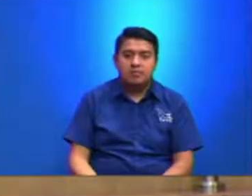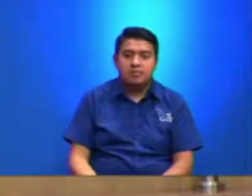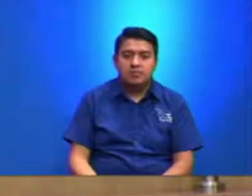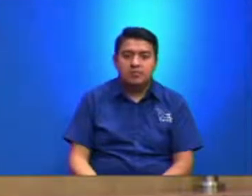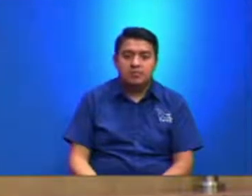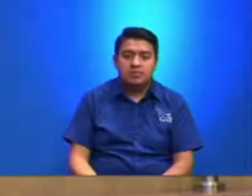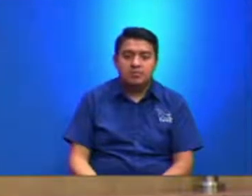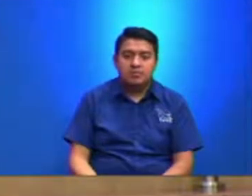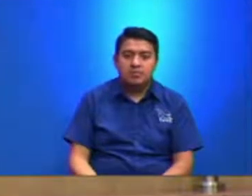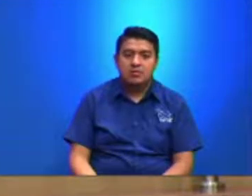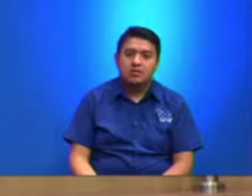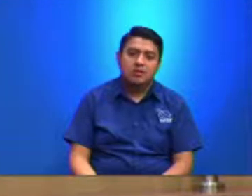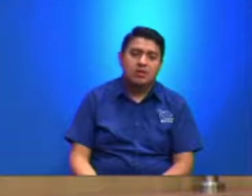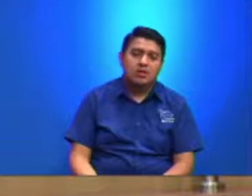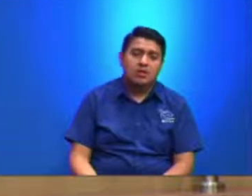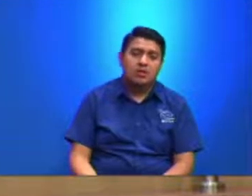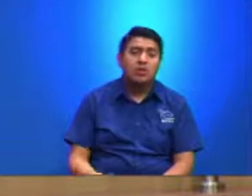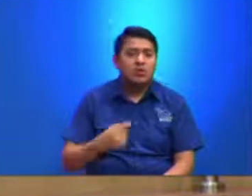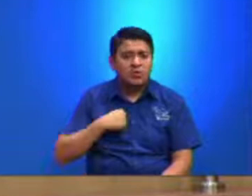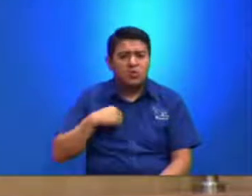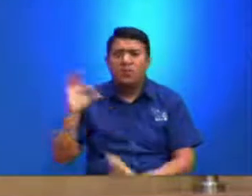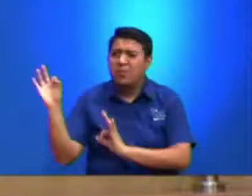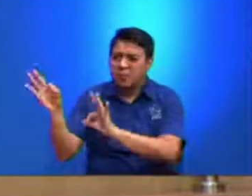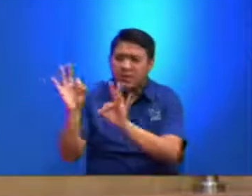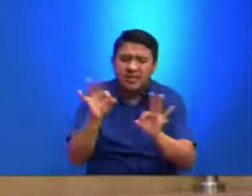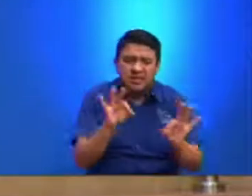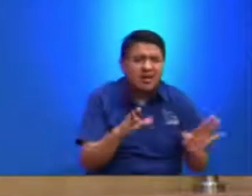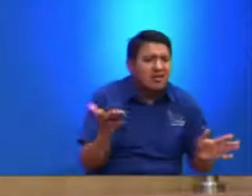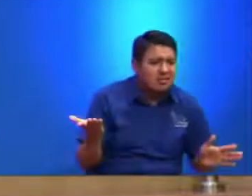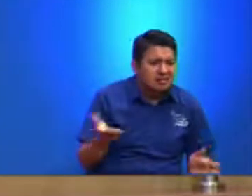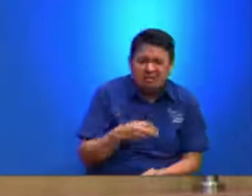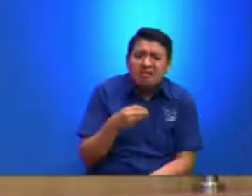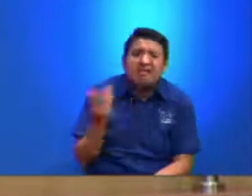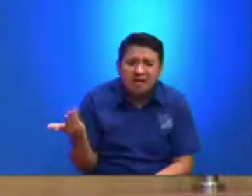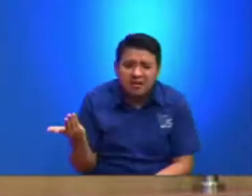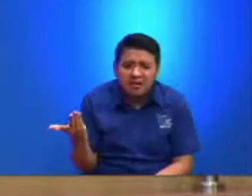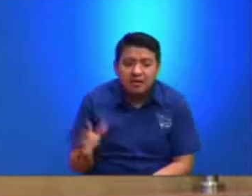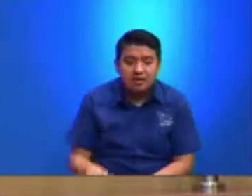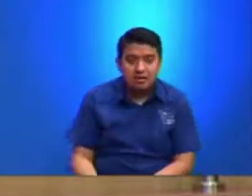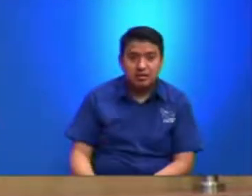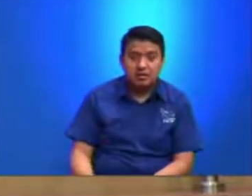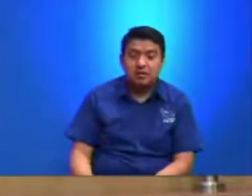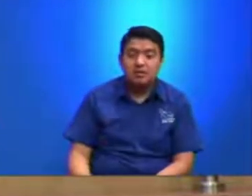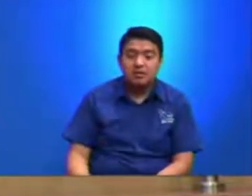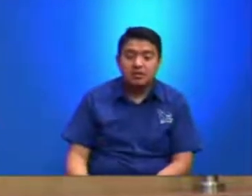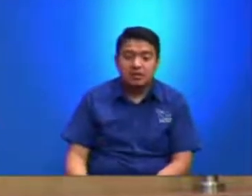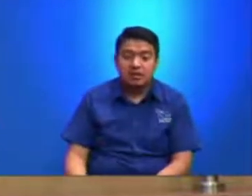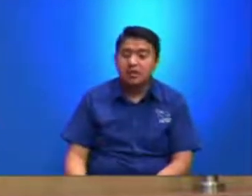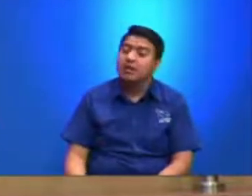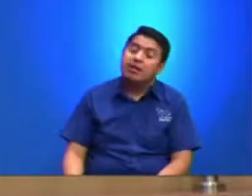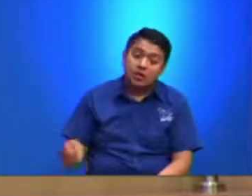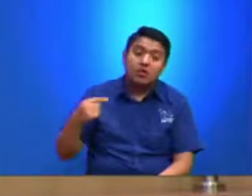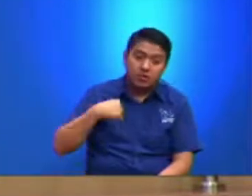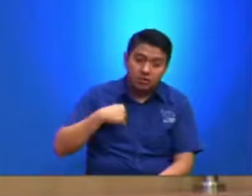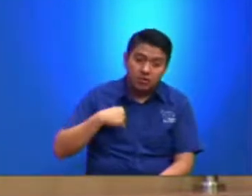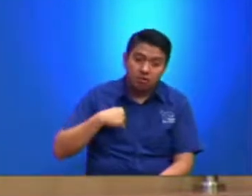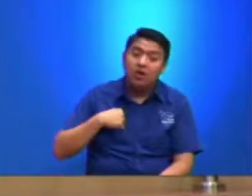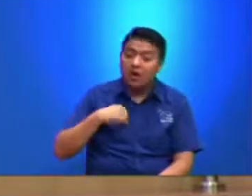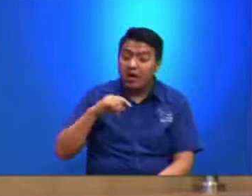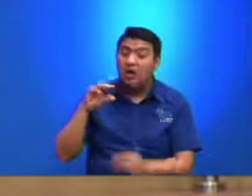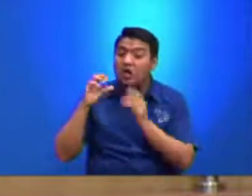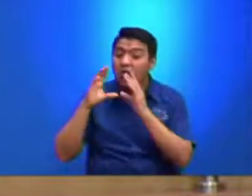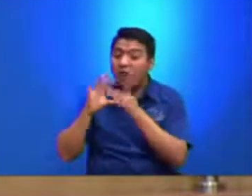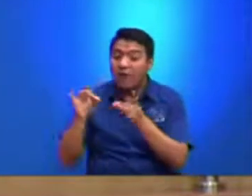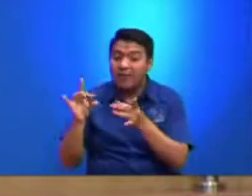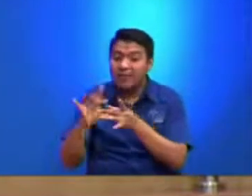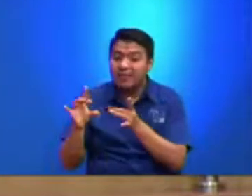ni griego, hermano, ¿y cómo hago yo para? Pero ¿tuviste una experiencia con Dios? Sí, pues dila, aunque sea en jerigonza, pero dila.